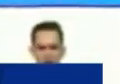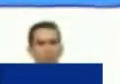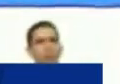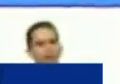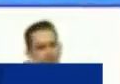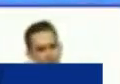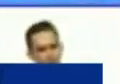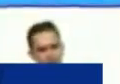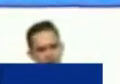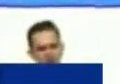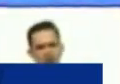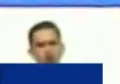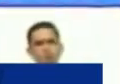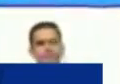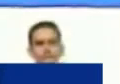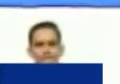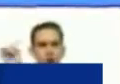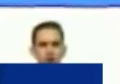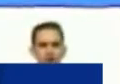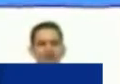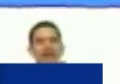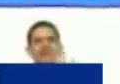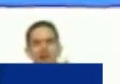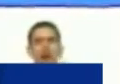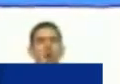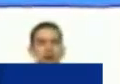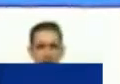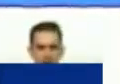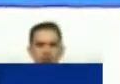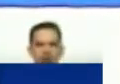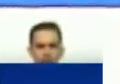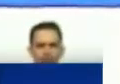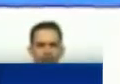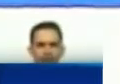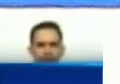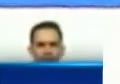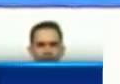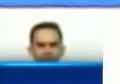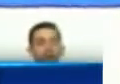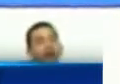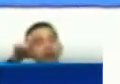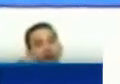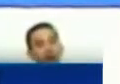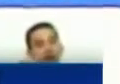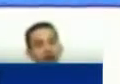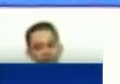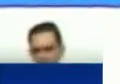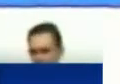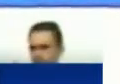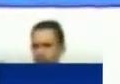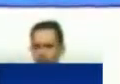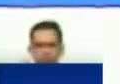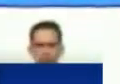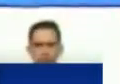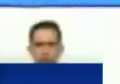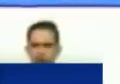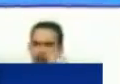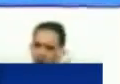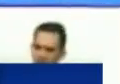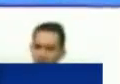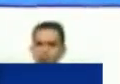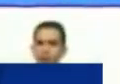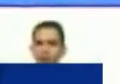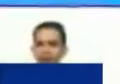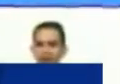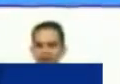acciones y debemos de responder a las necesidades de desarrollo de los países